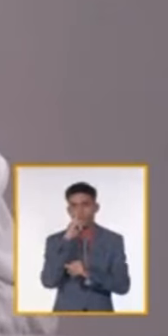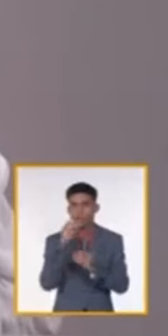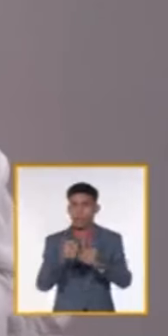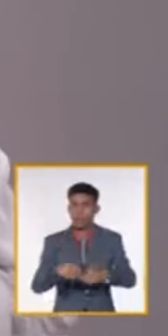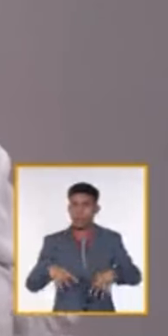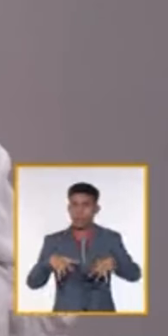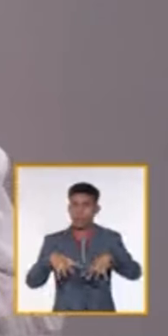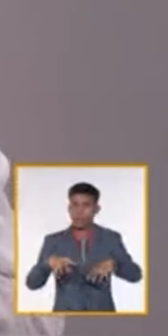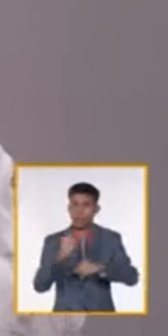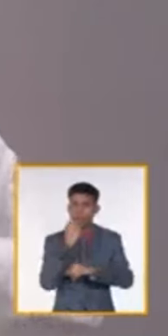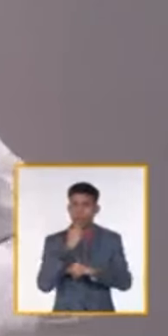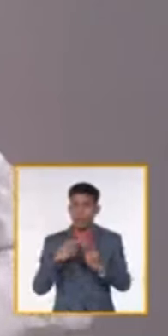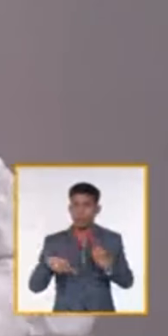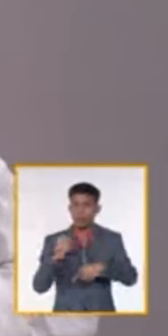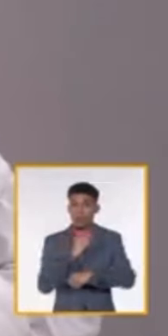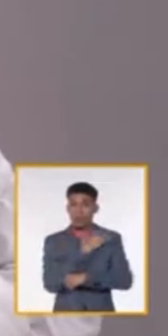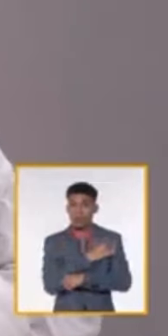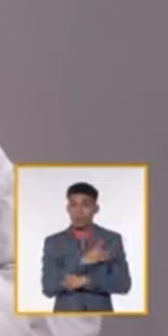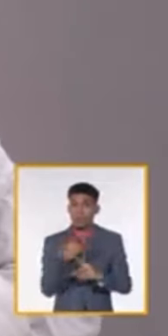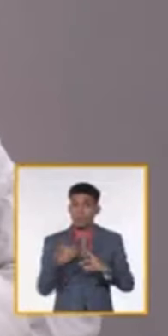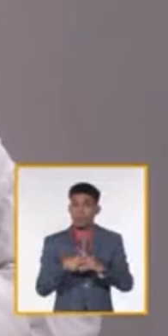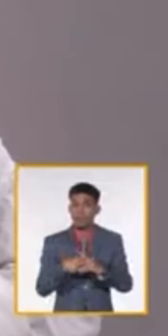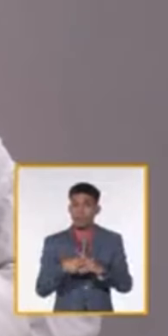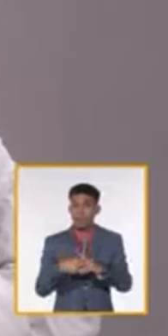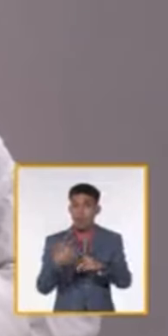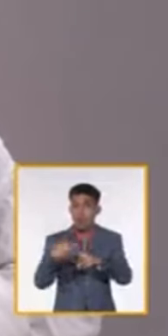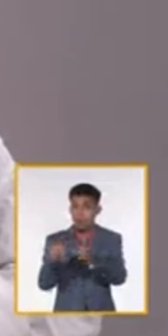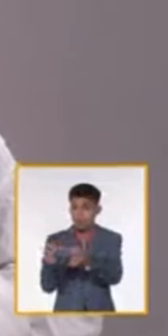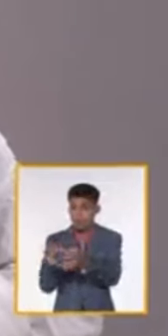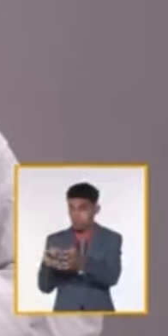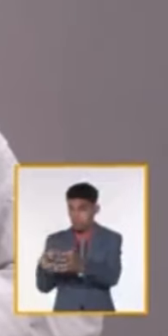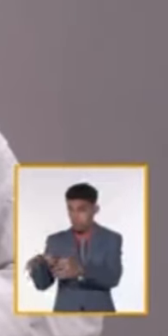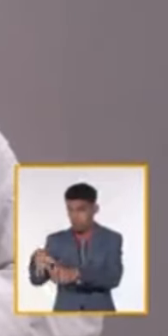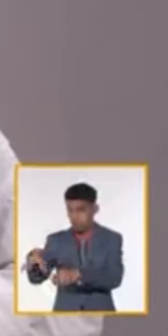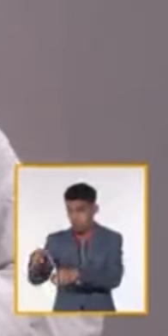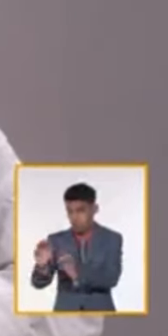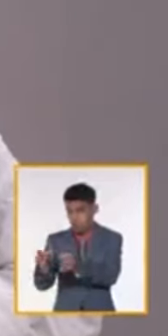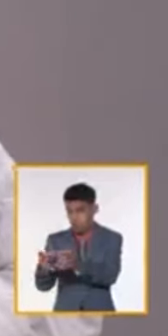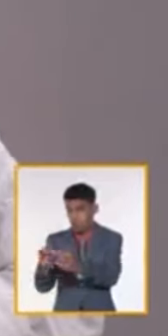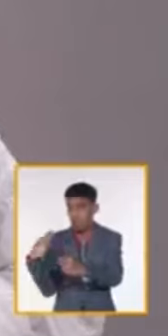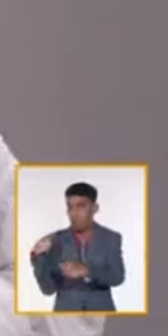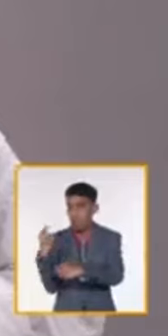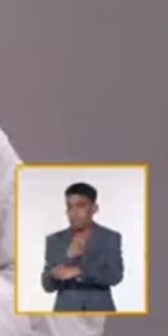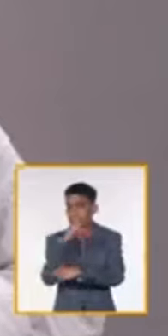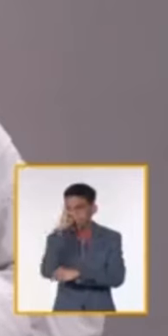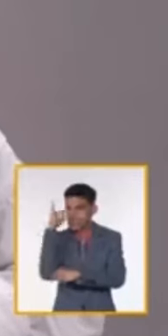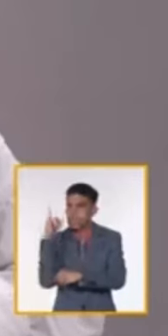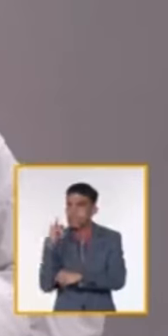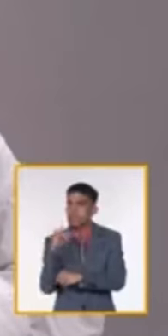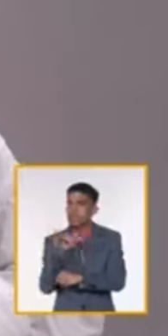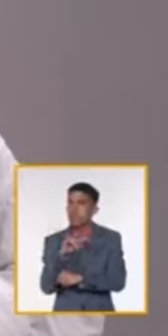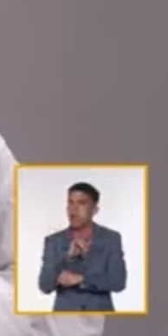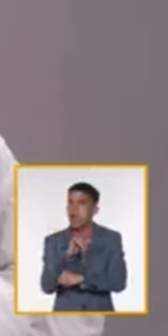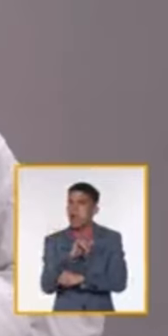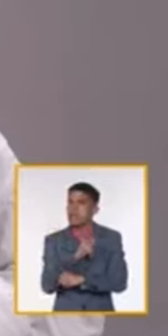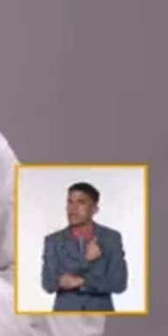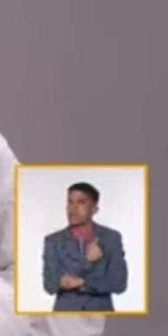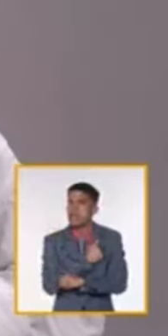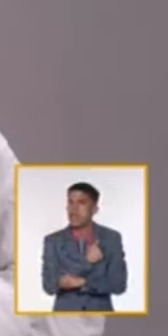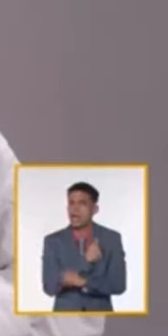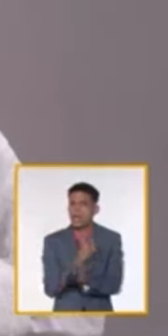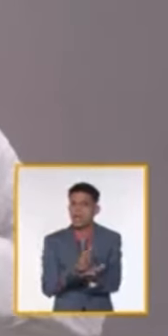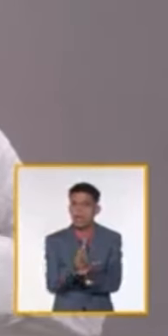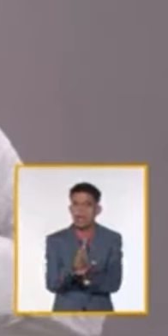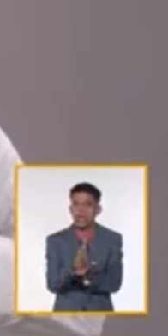estos movimientos de protesta han servido para buscar crear cambio real, para crear una ruptura,